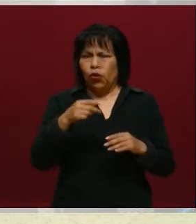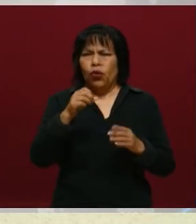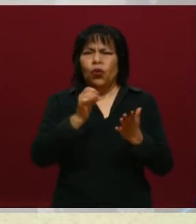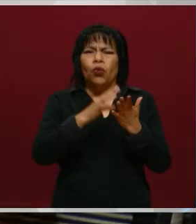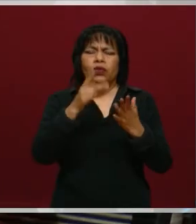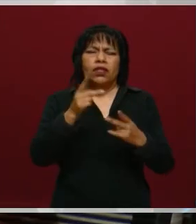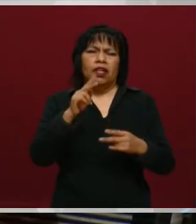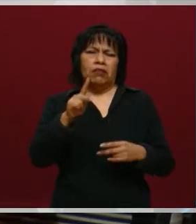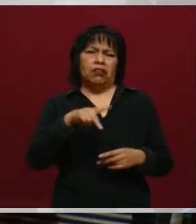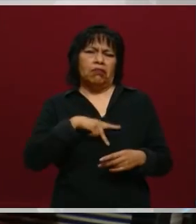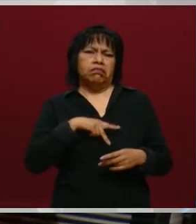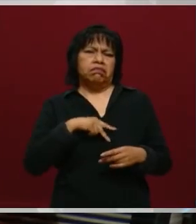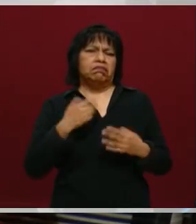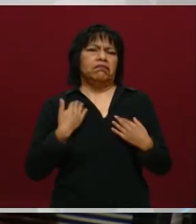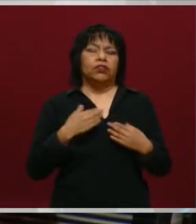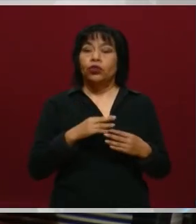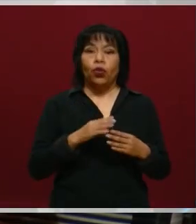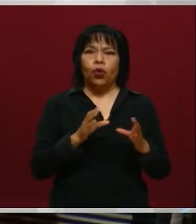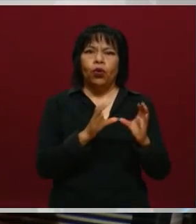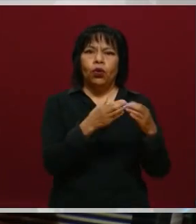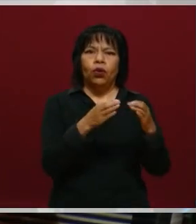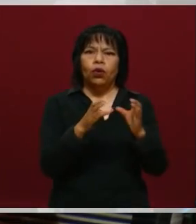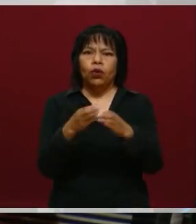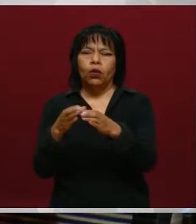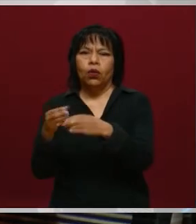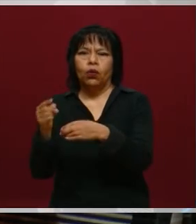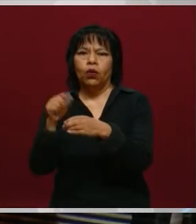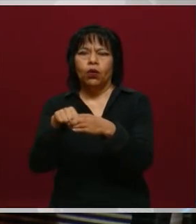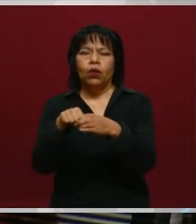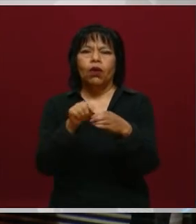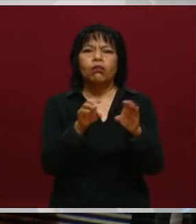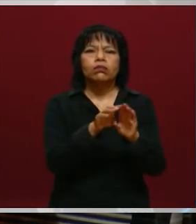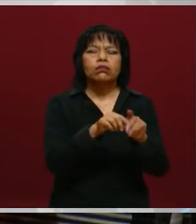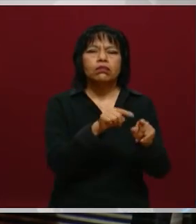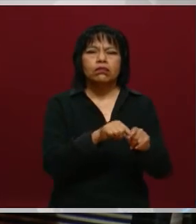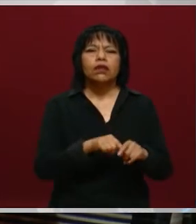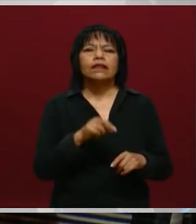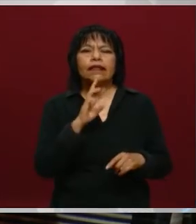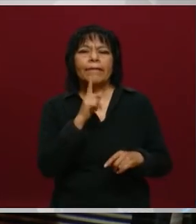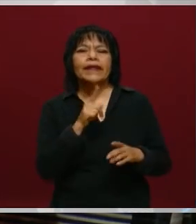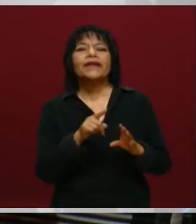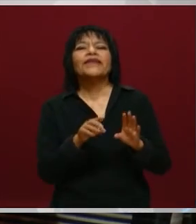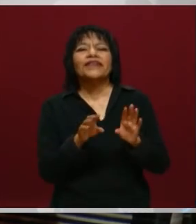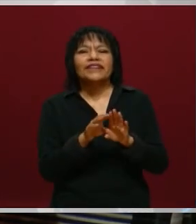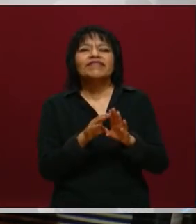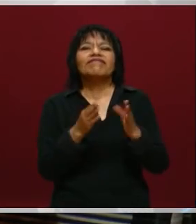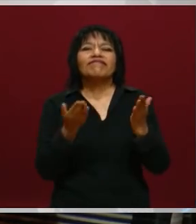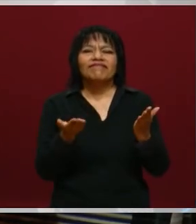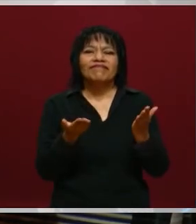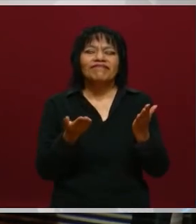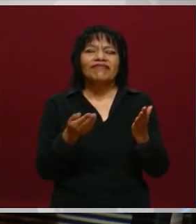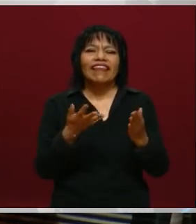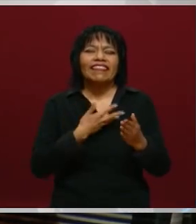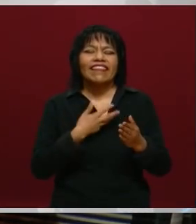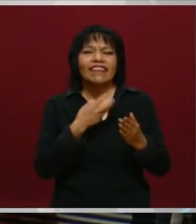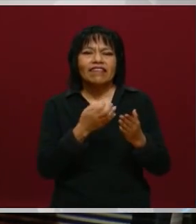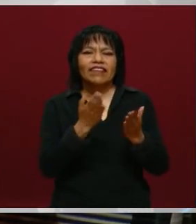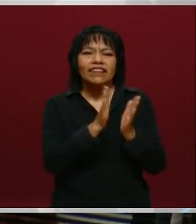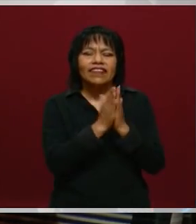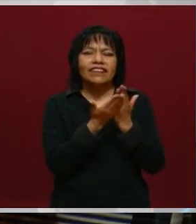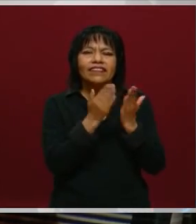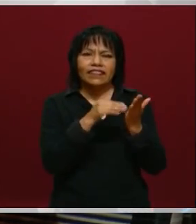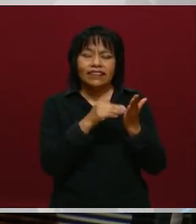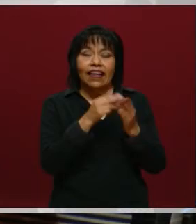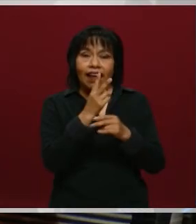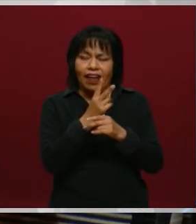sino en comunidad y el mejor pretexto para hacerlo bueno pues tenemos esta esta cartilla ética